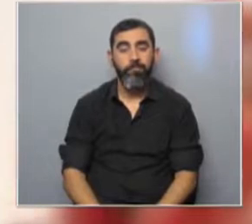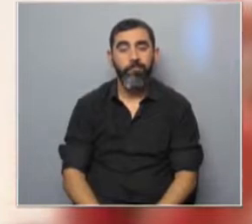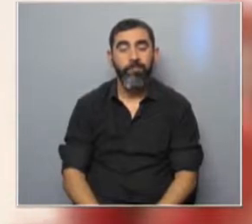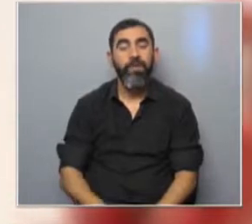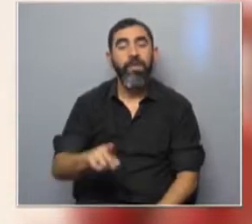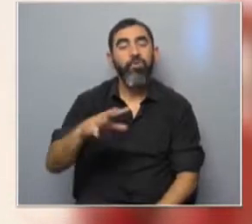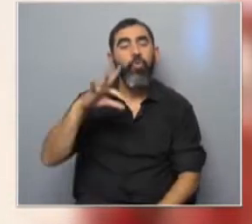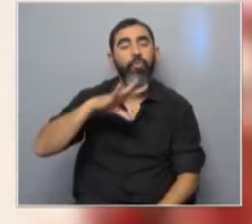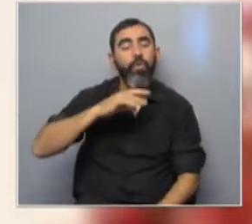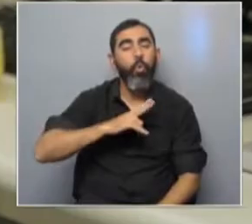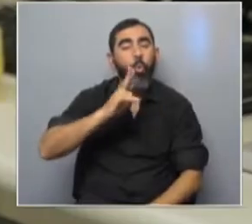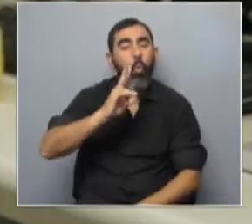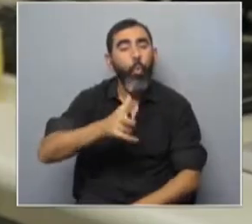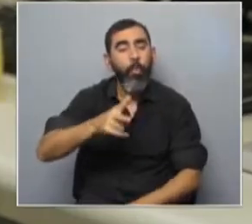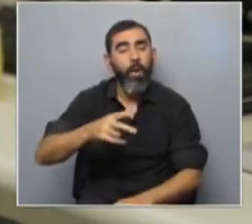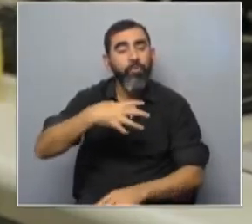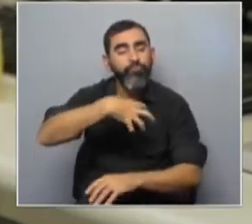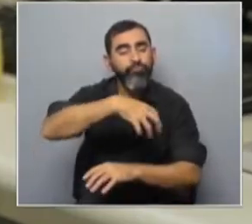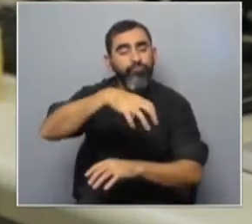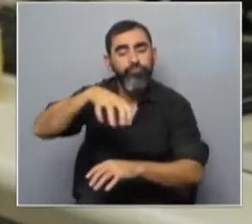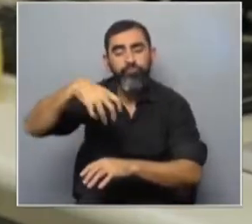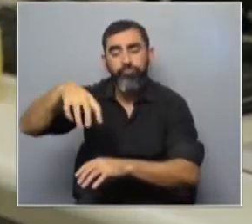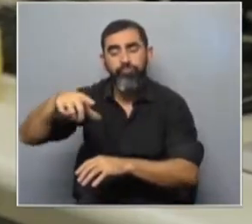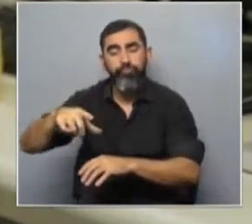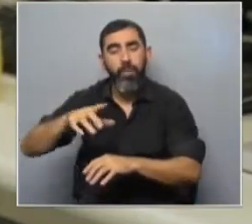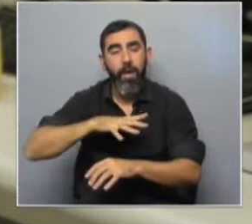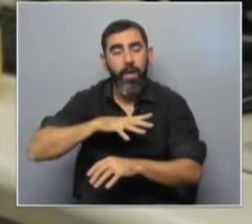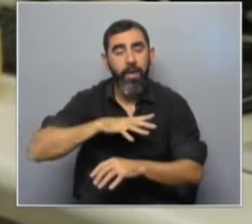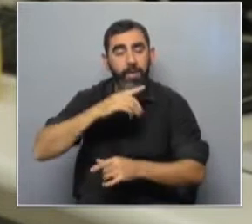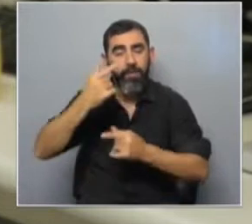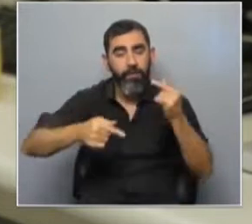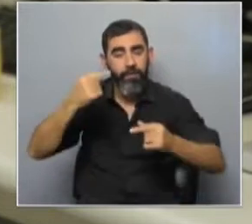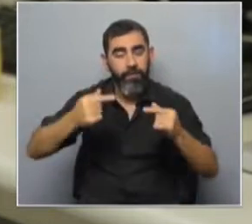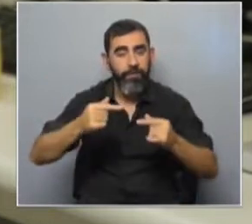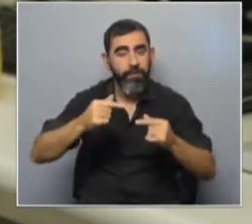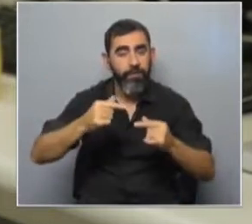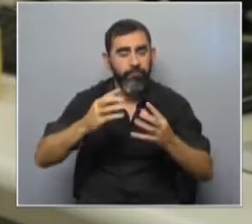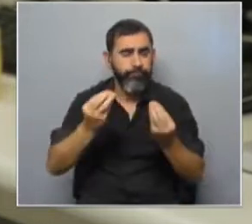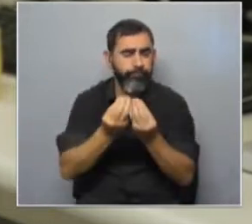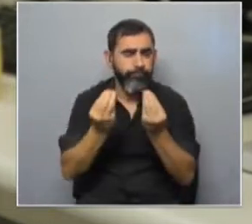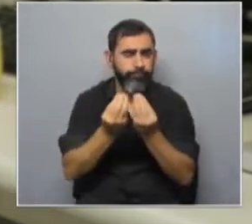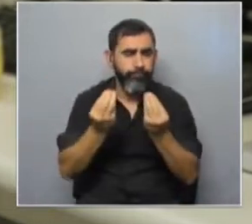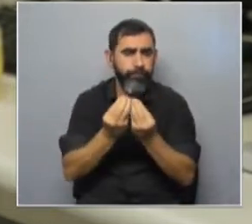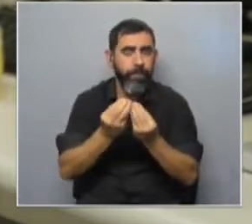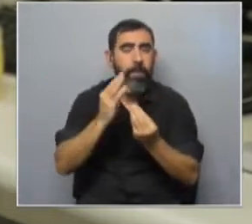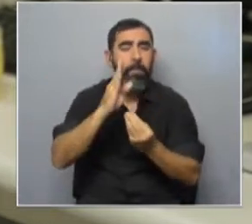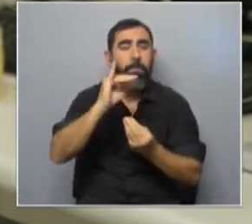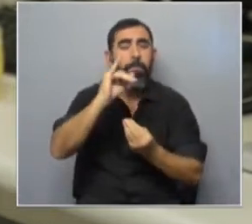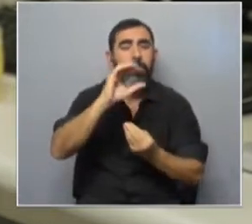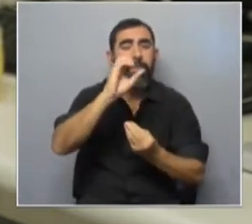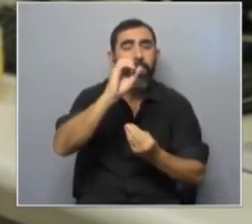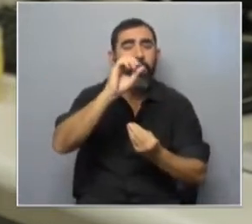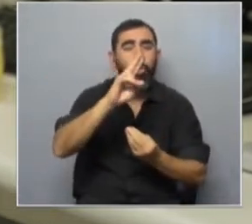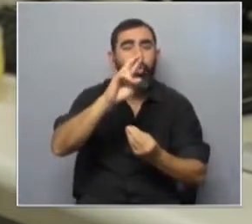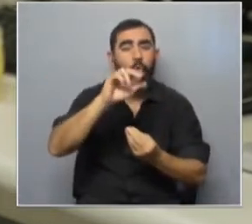Los enterovirus humanos se clasifican dentro del género enterovirus en una familia muy numerosa que es la familia Picornaviridae